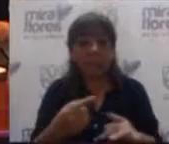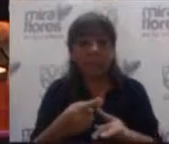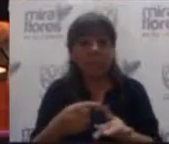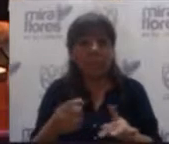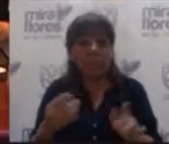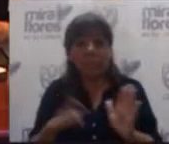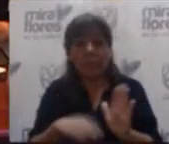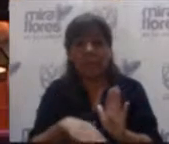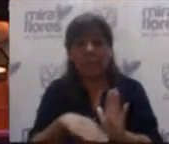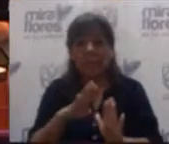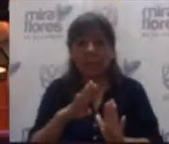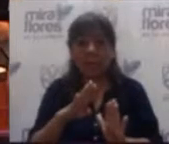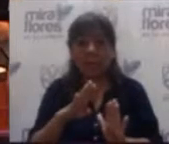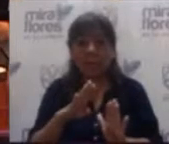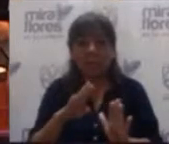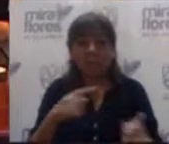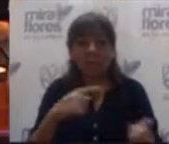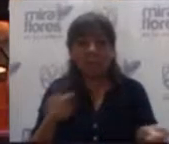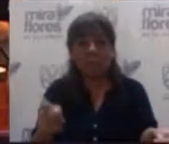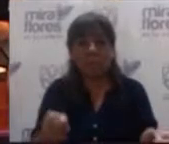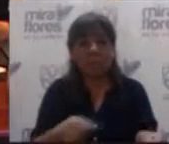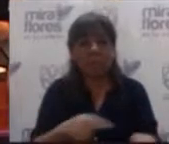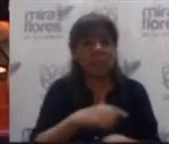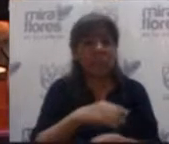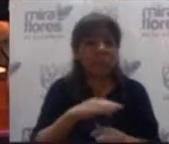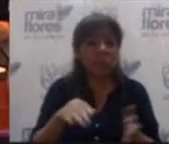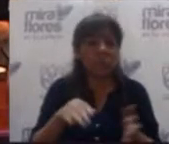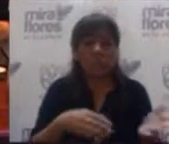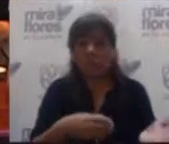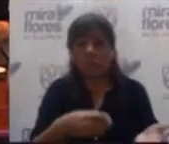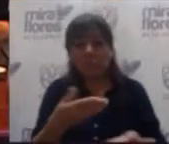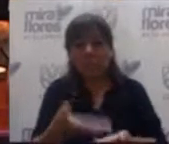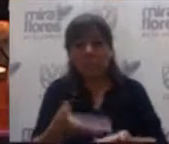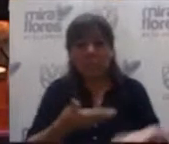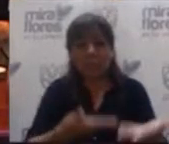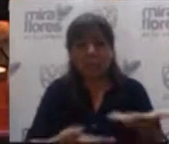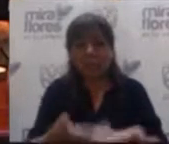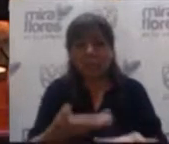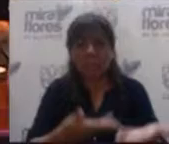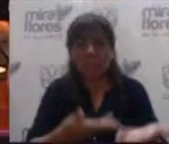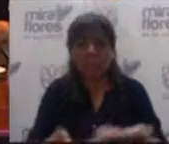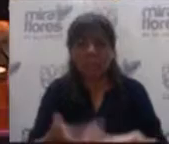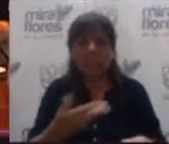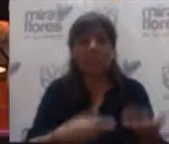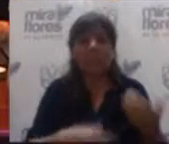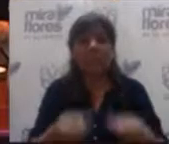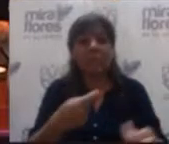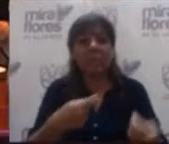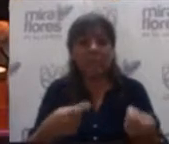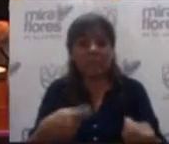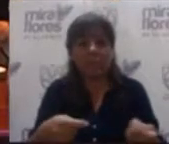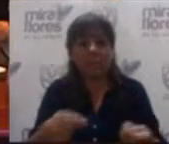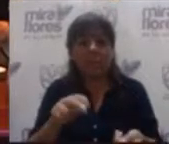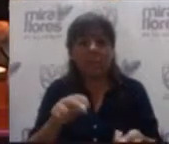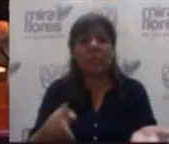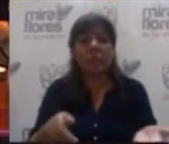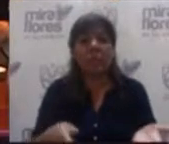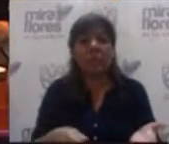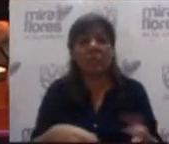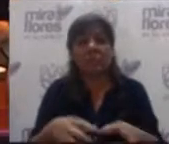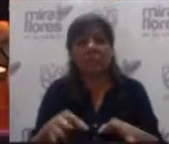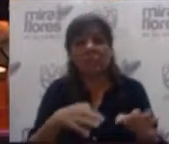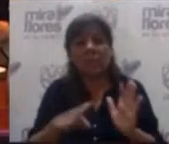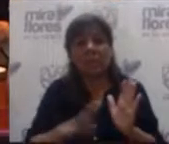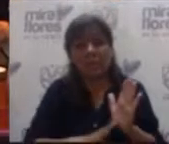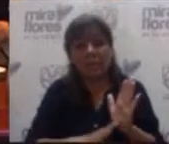nivel de los sectores de inversión, finanzas, política pública, negocios y desarrollo para explorar e identificar oportunidades de